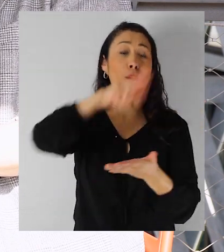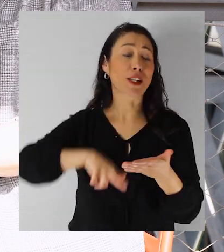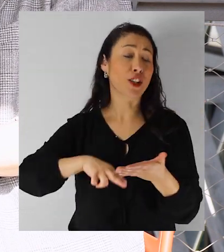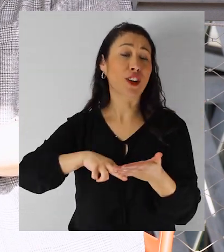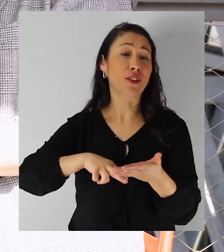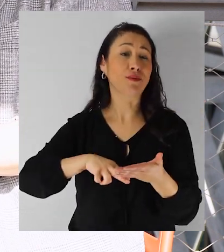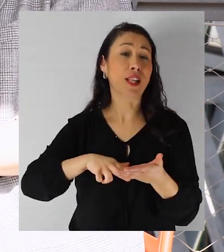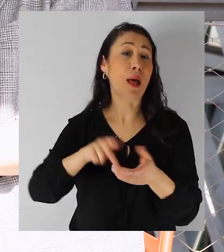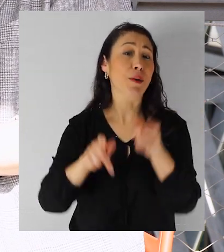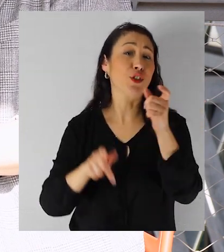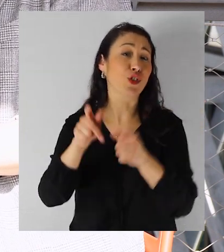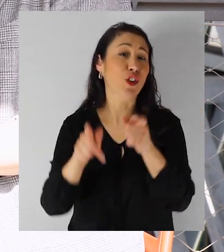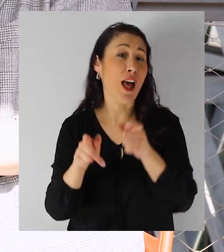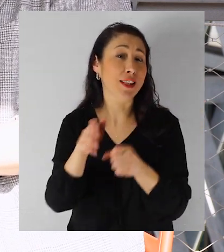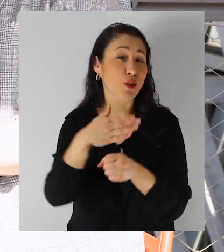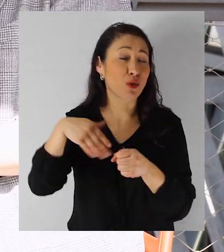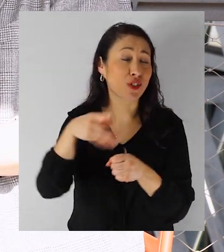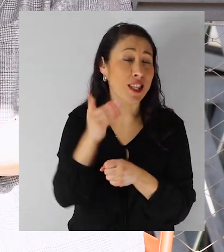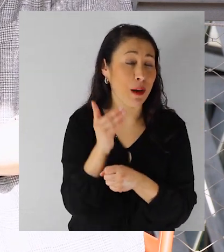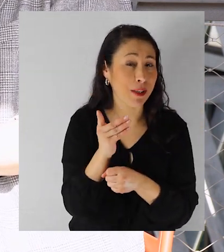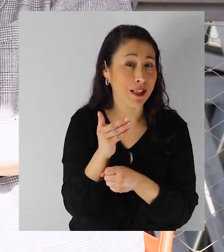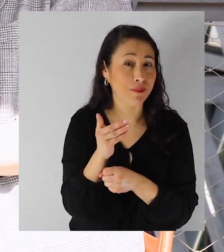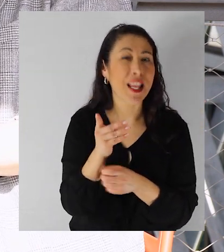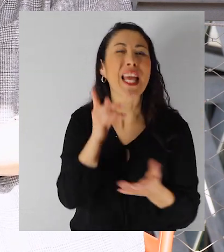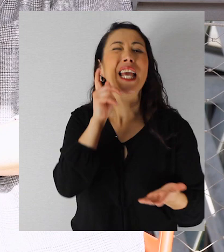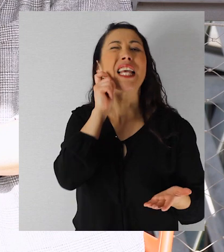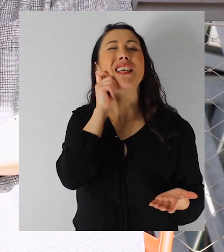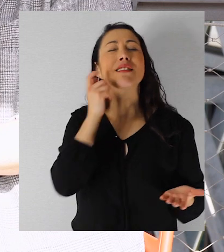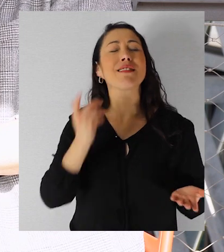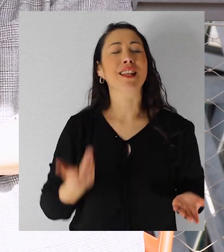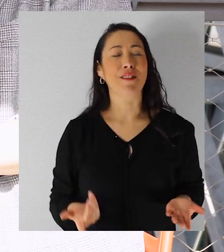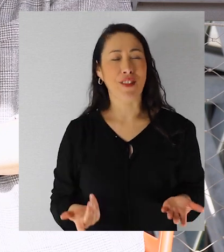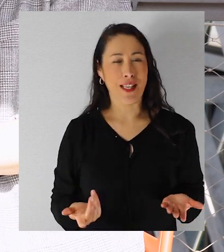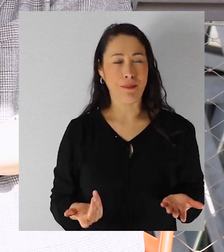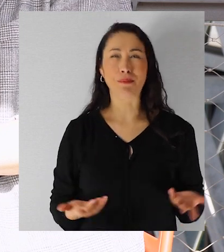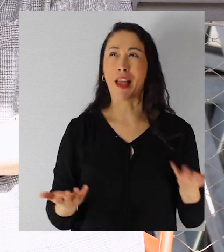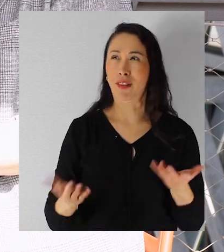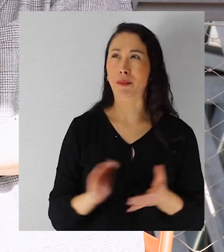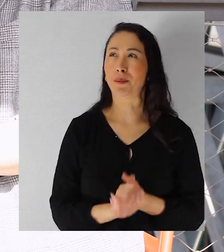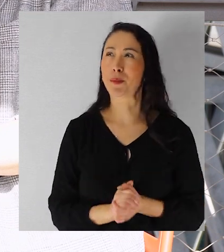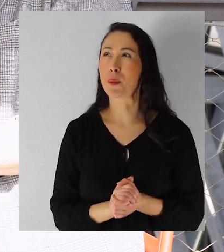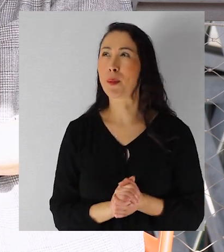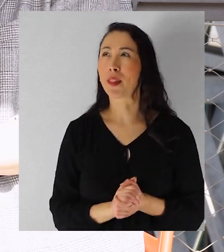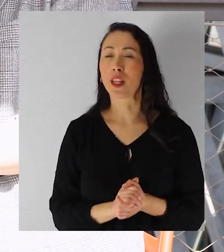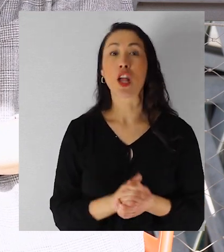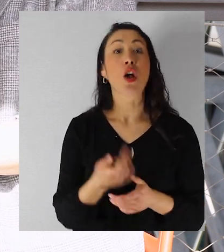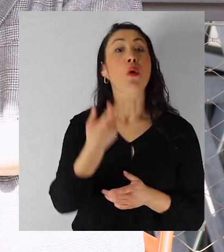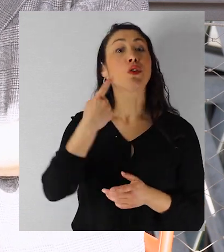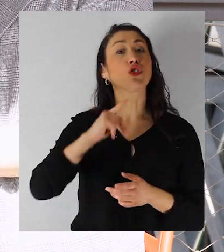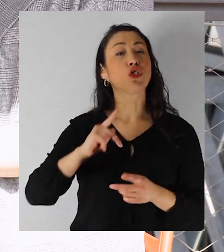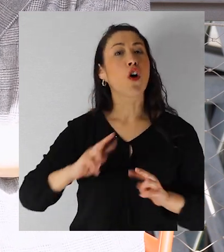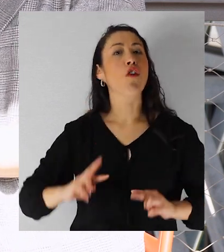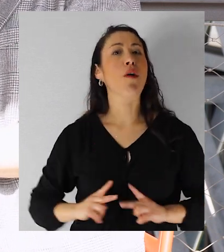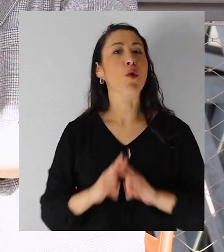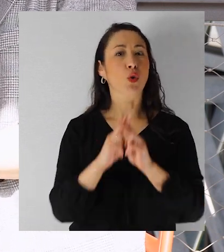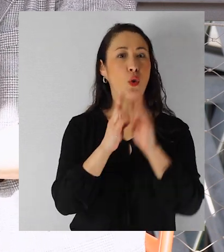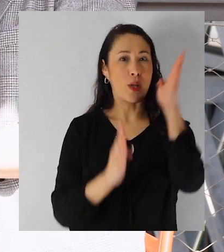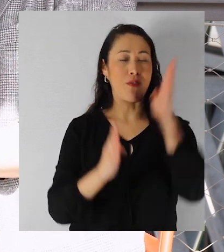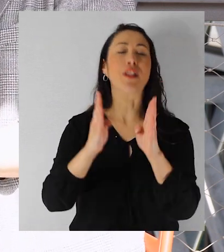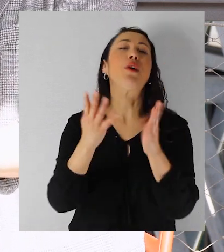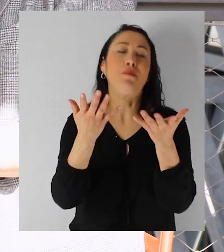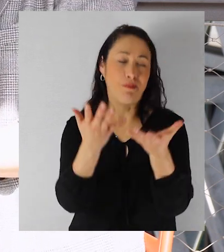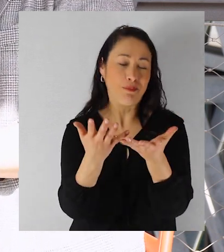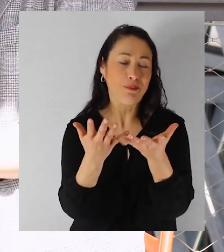con Discapacidad. Y tiene que ver con... A ver, cuando vamos a construir un edificio, para ponerlo